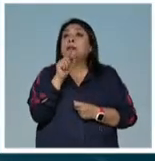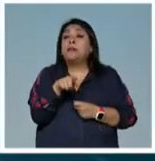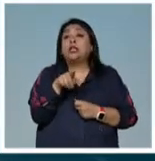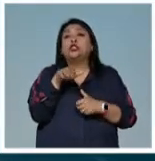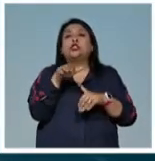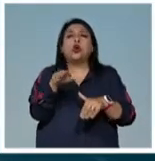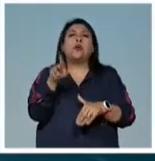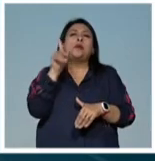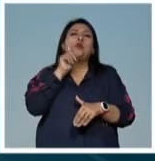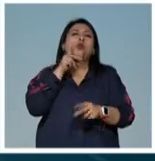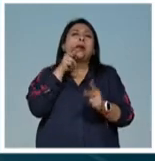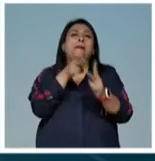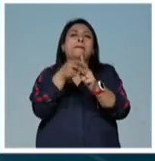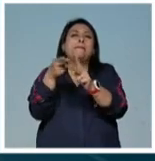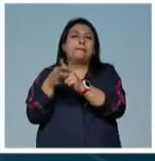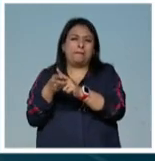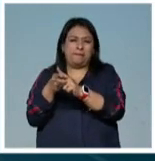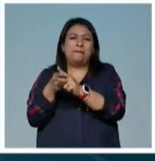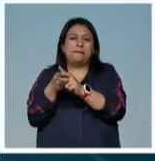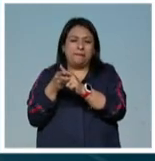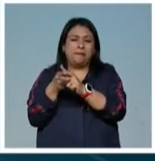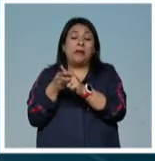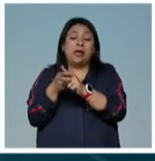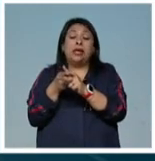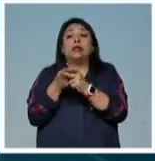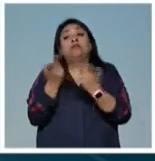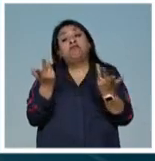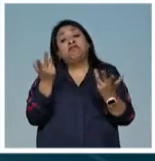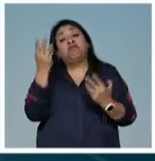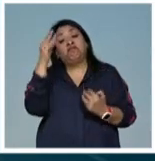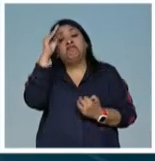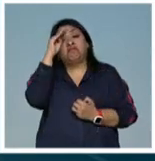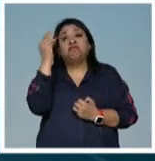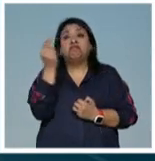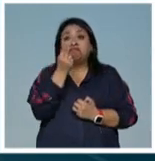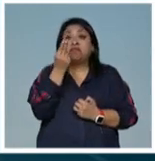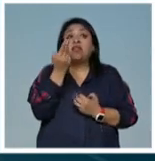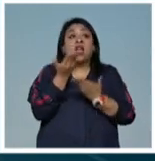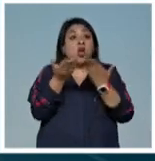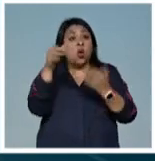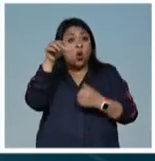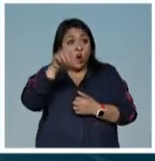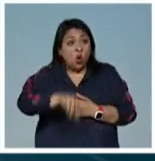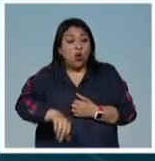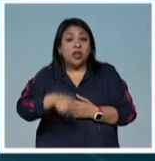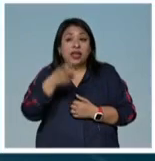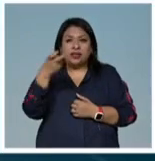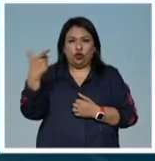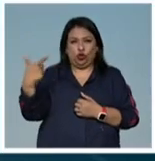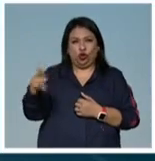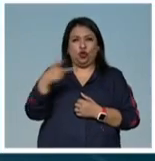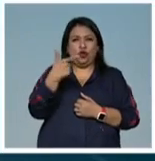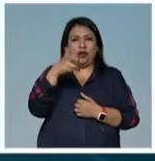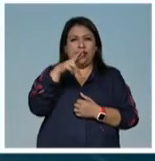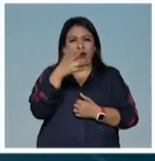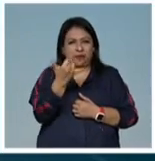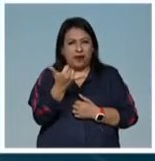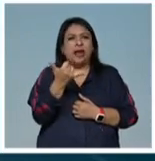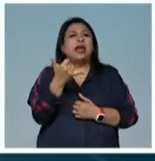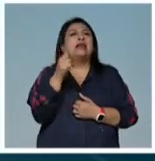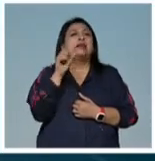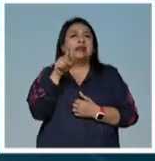con feminicidios. Y bueno, entonces habría que pensar esa actualidad que de Garibay, por supuesto